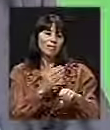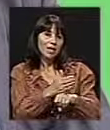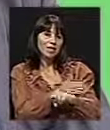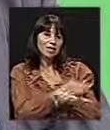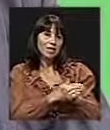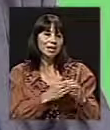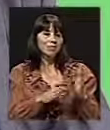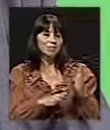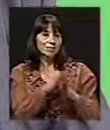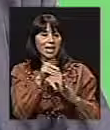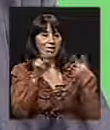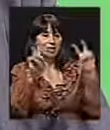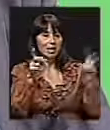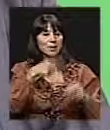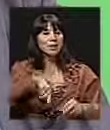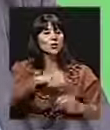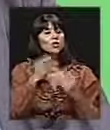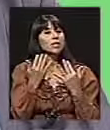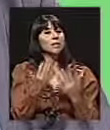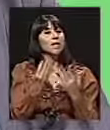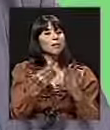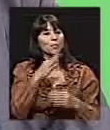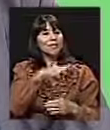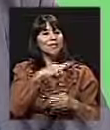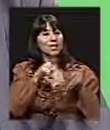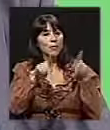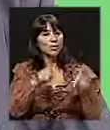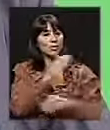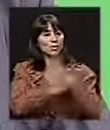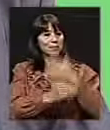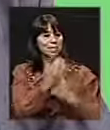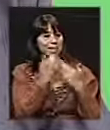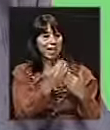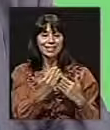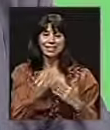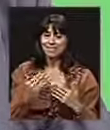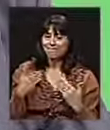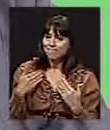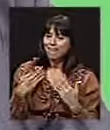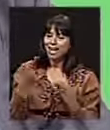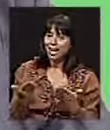que esperamos nosotros beneficien a la población con discapacidad. Muchas gracias, don Víctor Emilio, por habernos Encantado, acompañado. María Fernanda, ha sido un gusto.